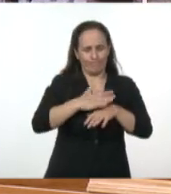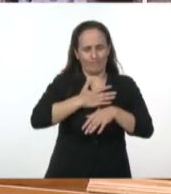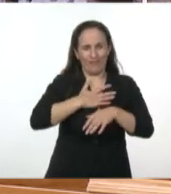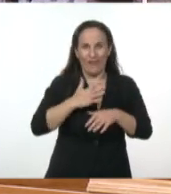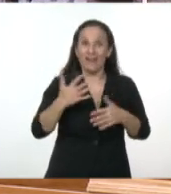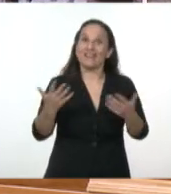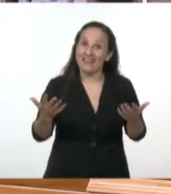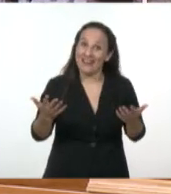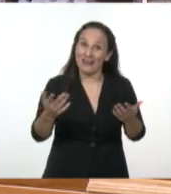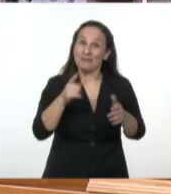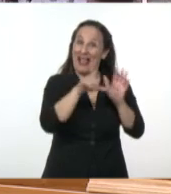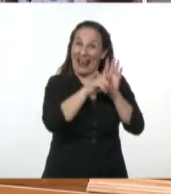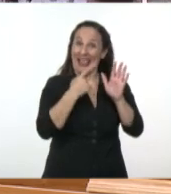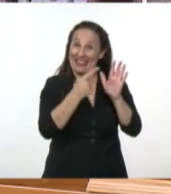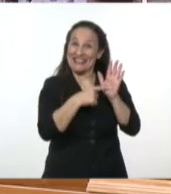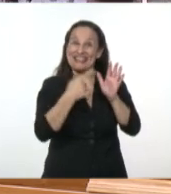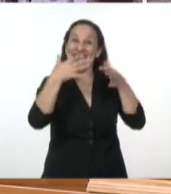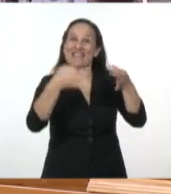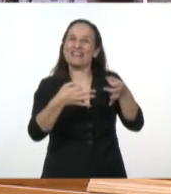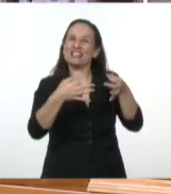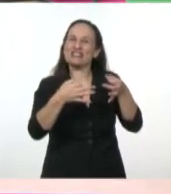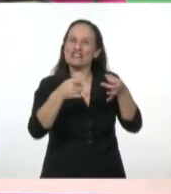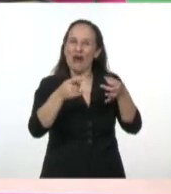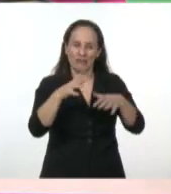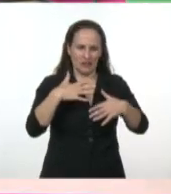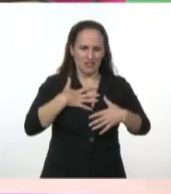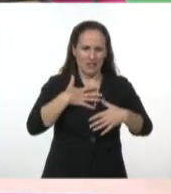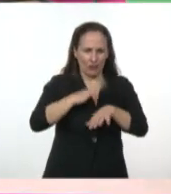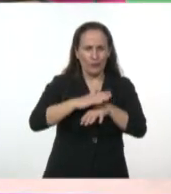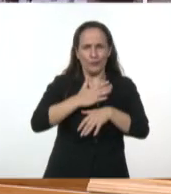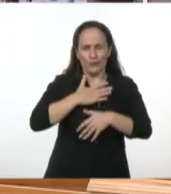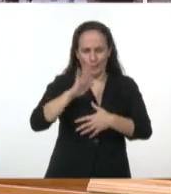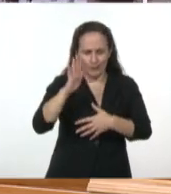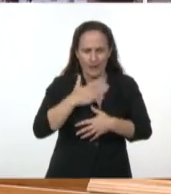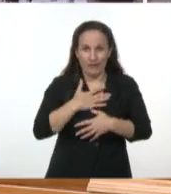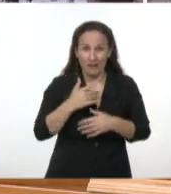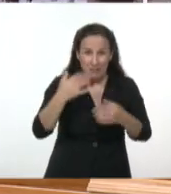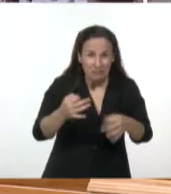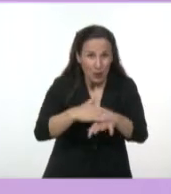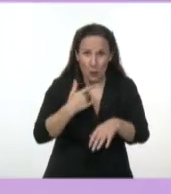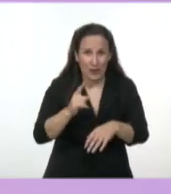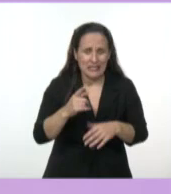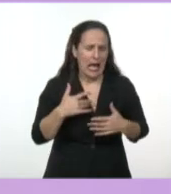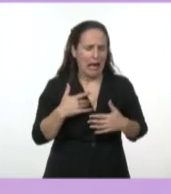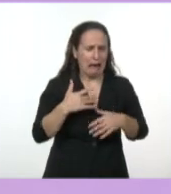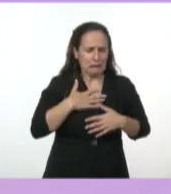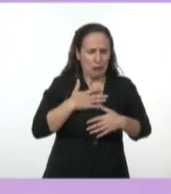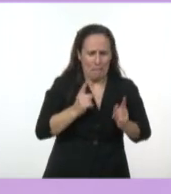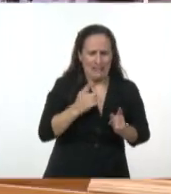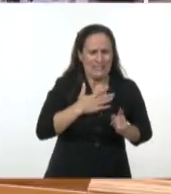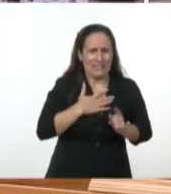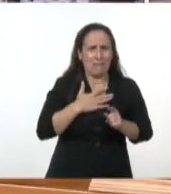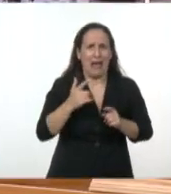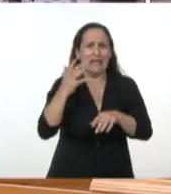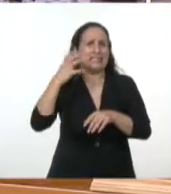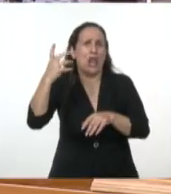que decía la definición, la culpabilización, nos sentimos culpables de algo que no somos culpables. Uy, lo puse celoso. Exactamente.